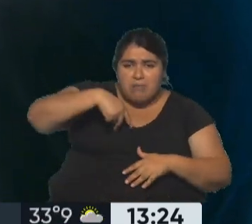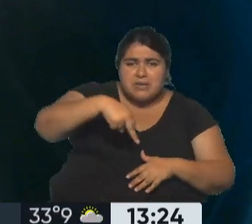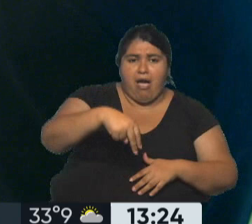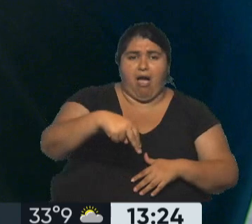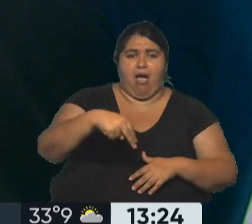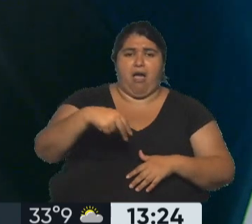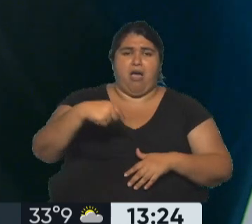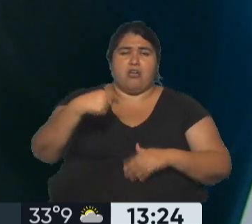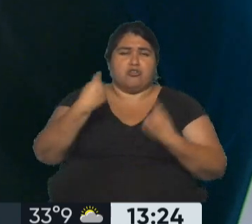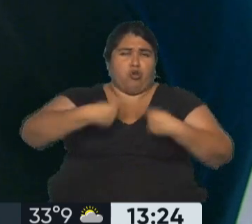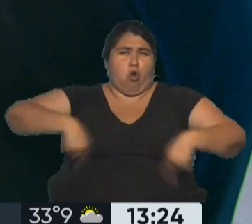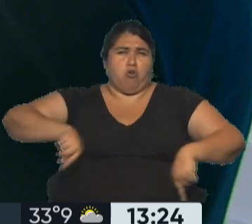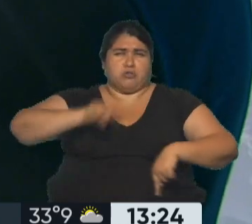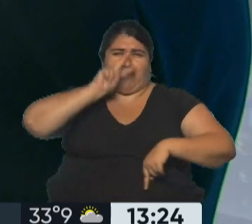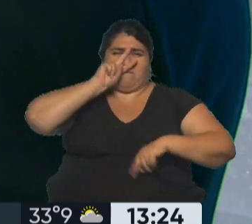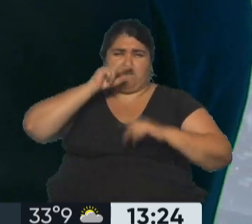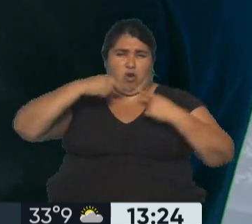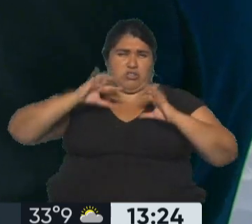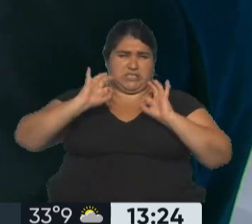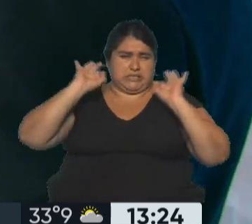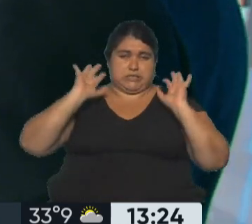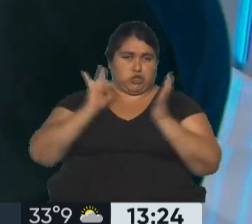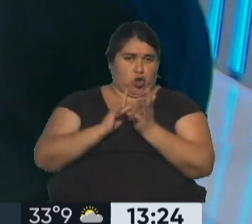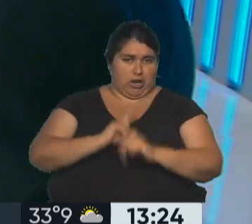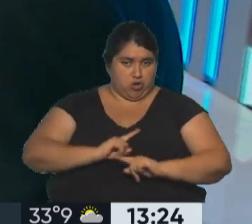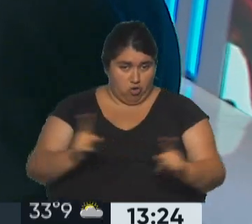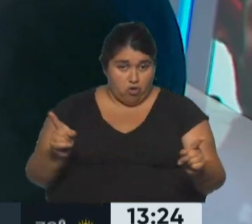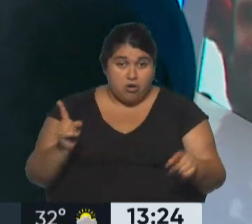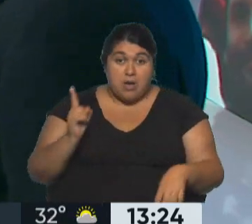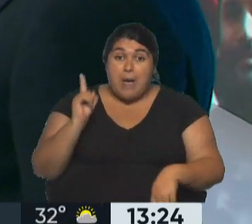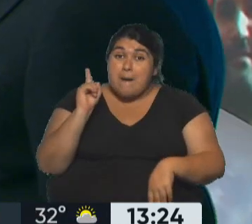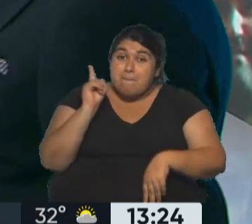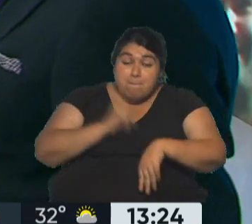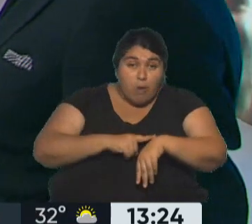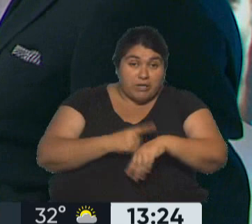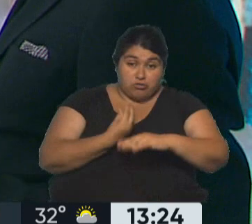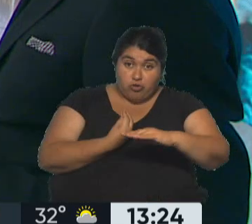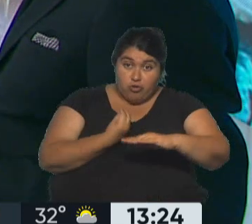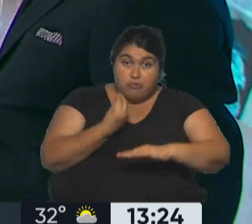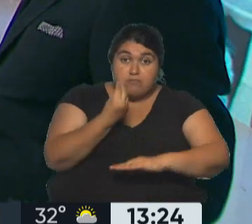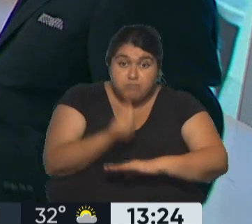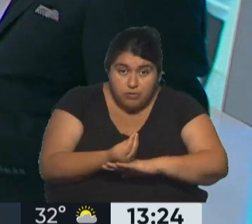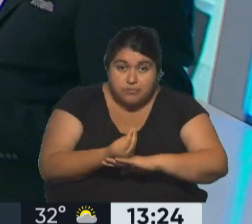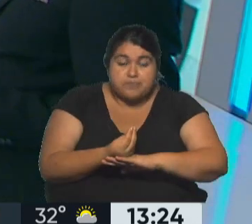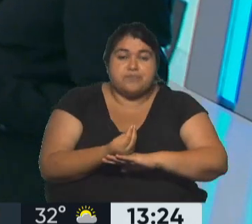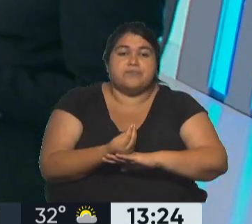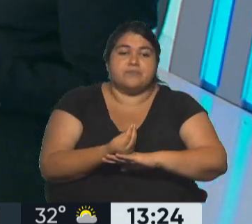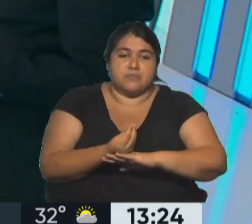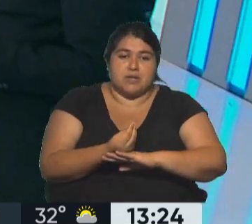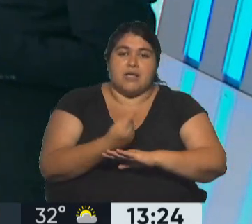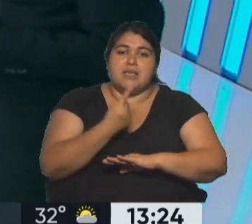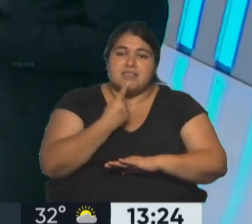todo aquello de pompa. Y en un primer momento que me parece central, que es lo que lo va a marcar creo hasta hoy, es decir, es